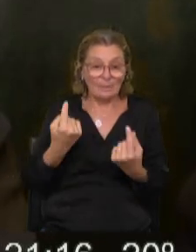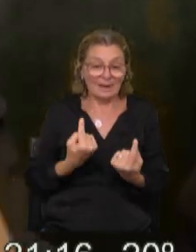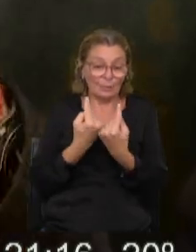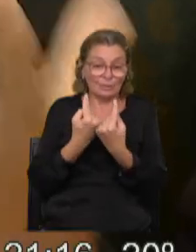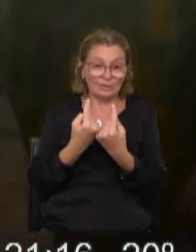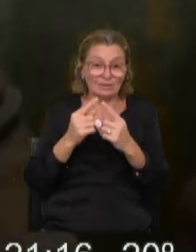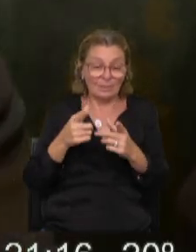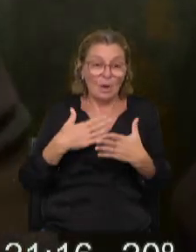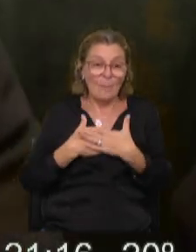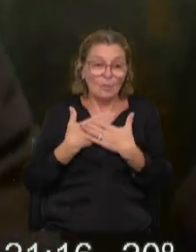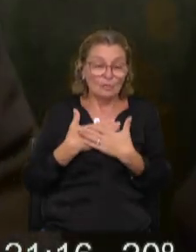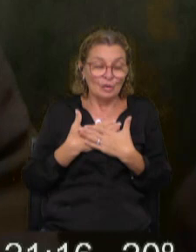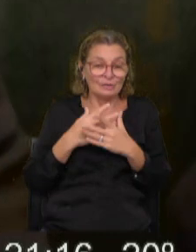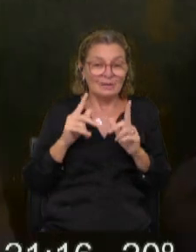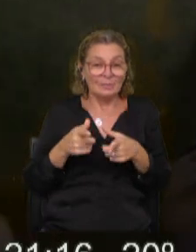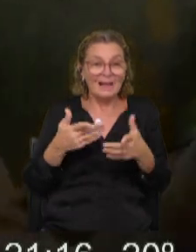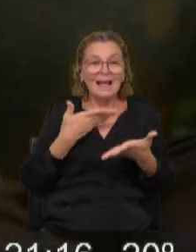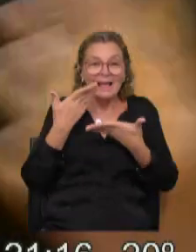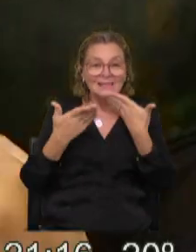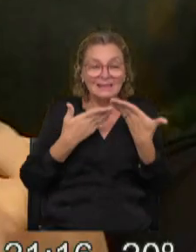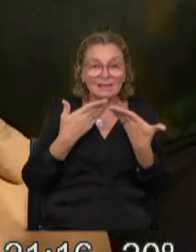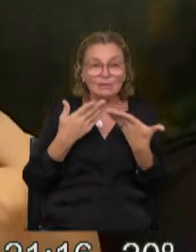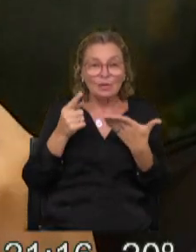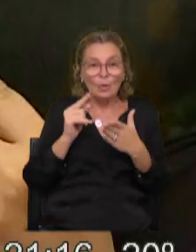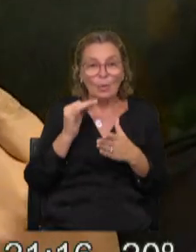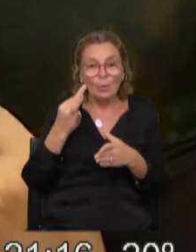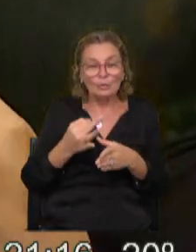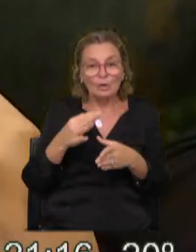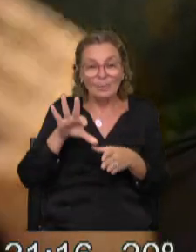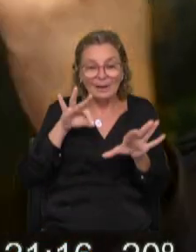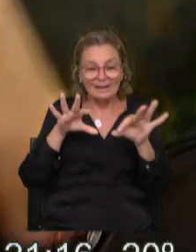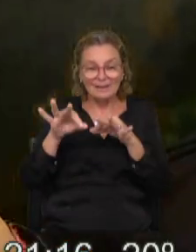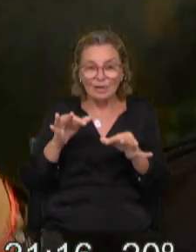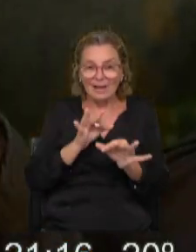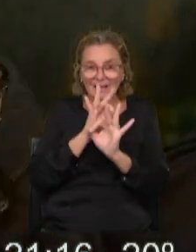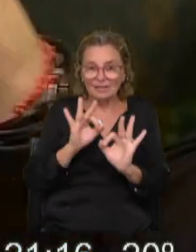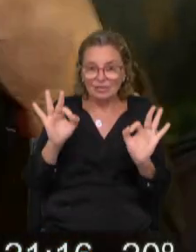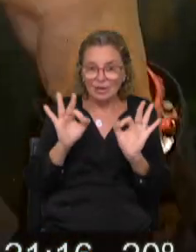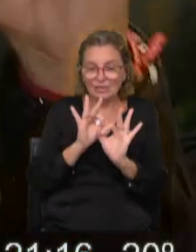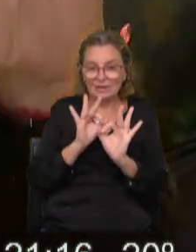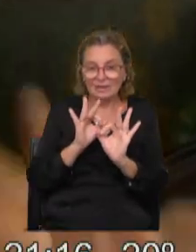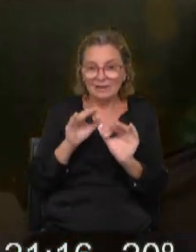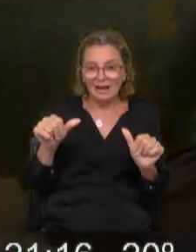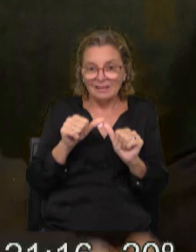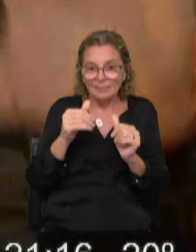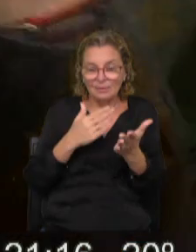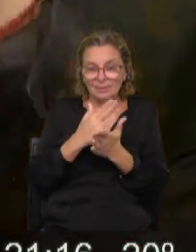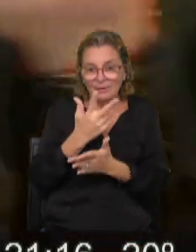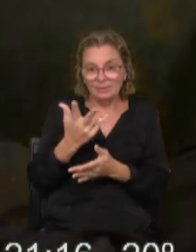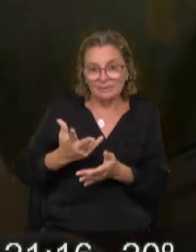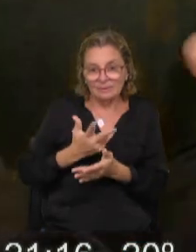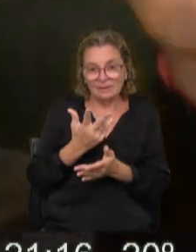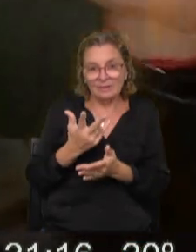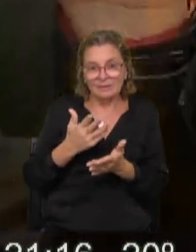encuentro y la emoción, principalmente cantando un repertorio que hemos elegido de canciones que las hacemos. Estamos siempre los tres en el